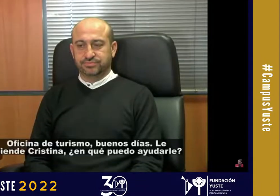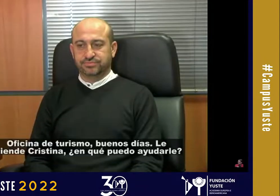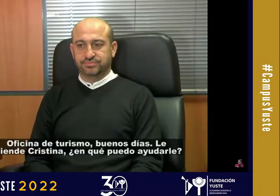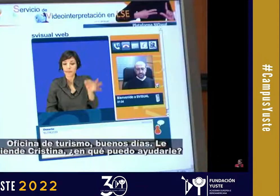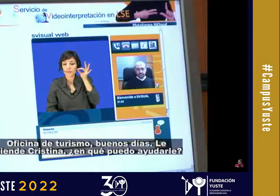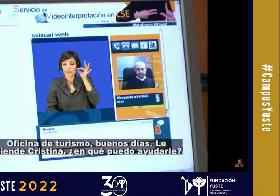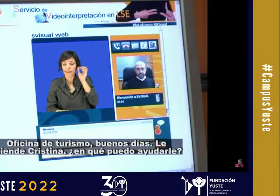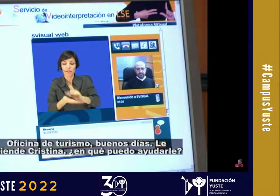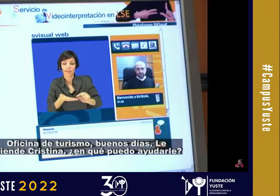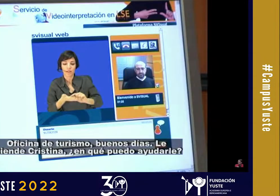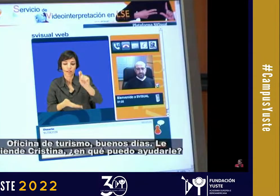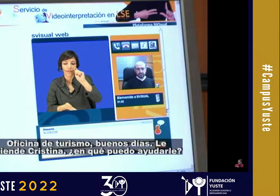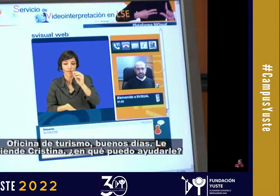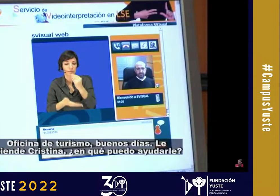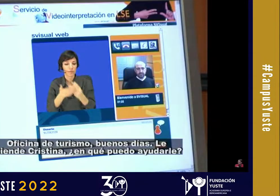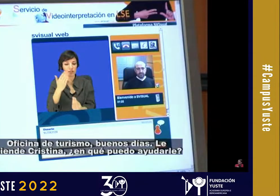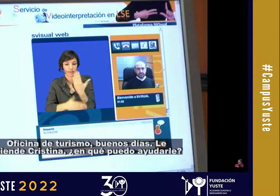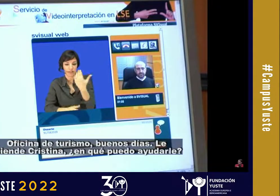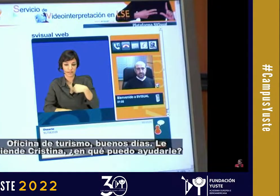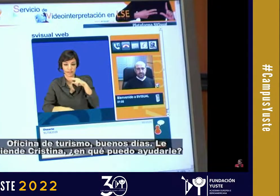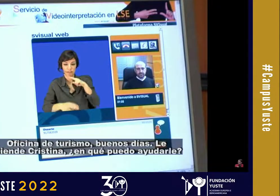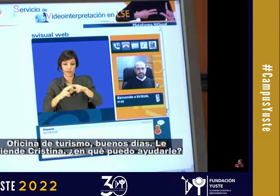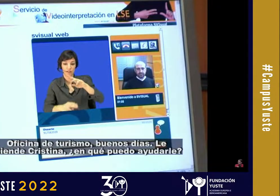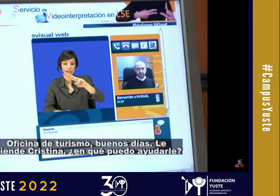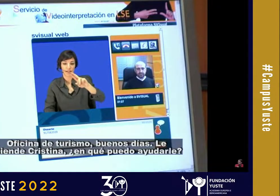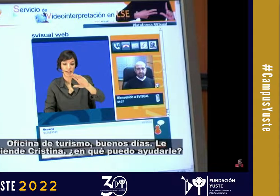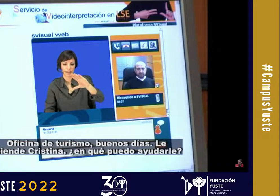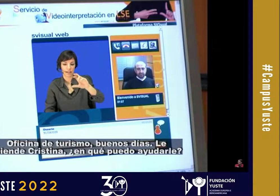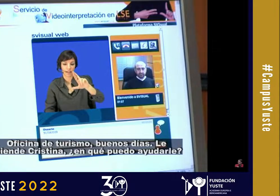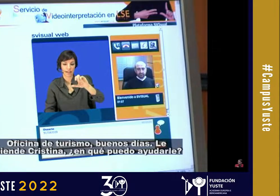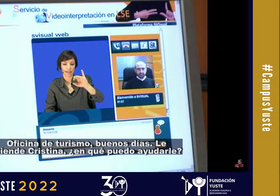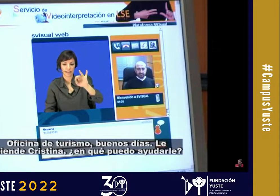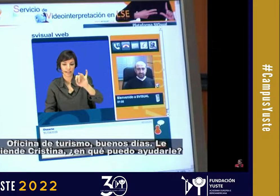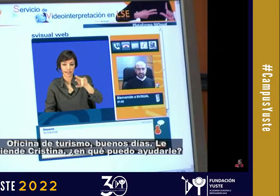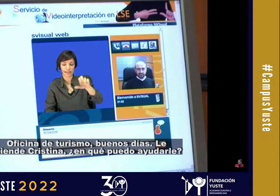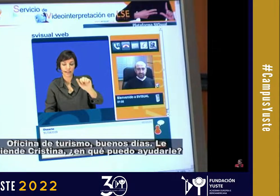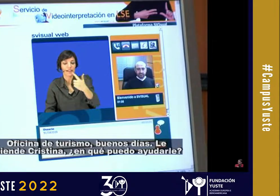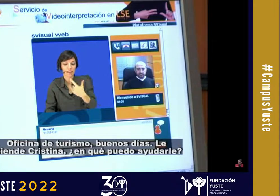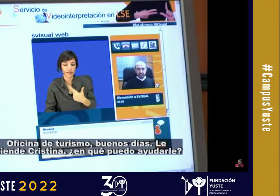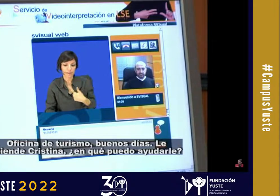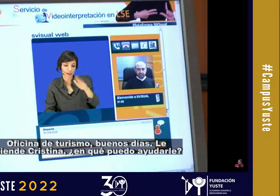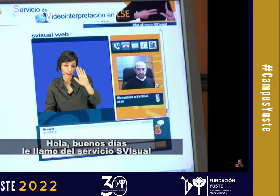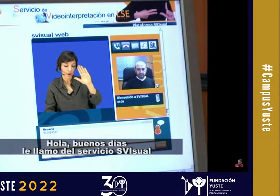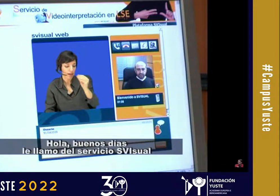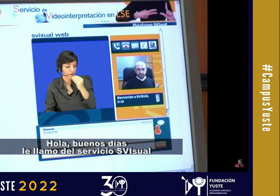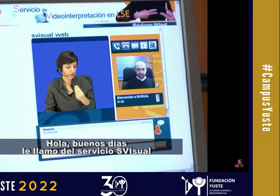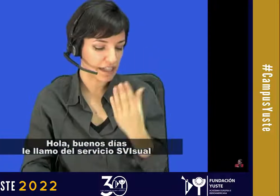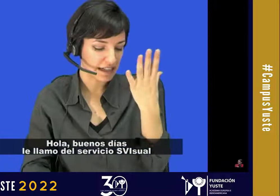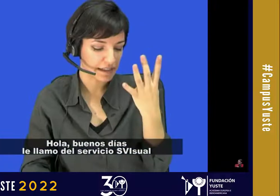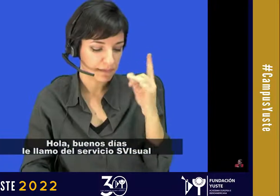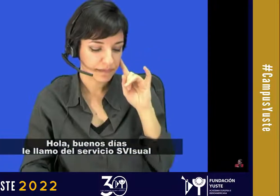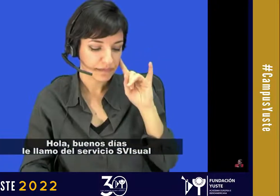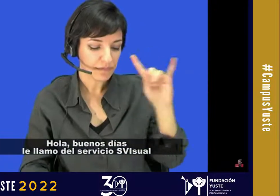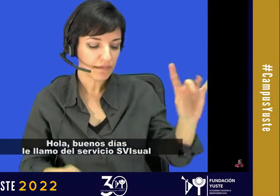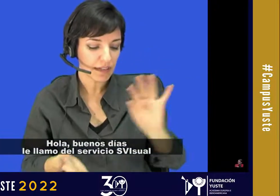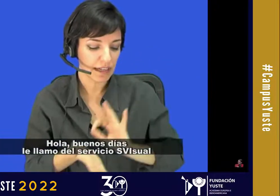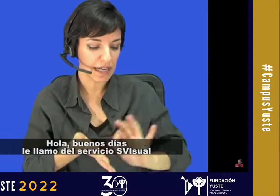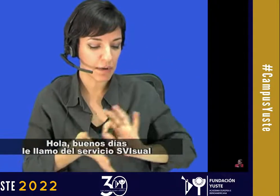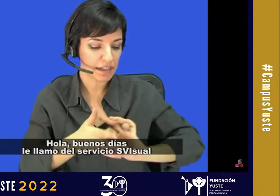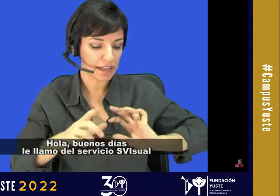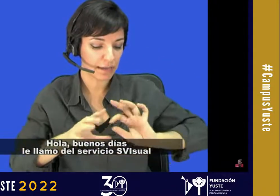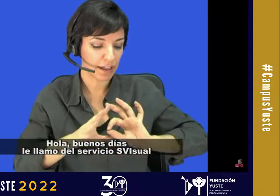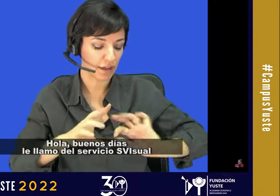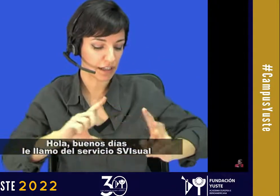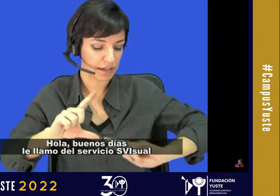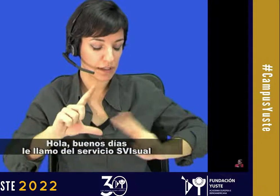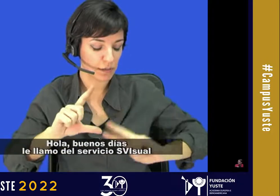oficina de turismo Buenos días la tienda Cristina en qué puedo ayudarle Hola buenos días Le